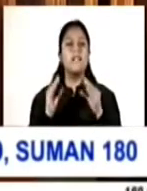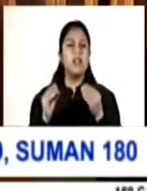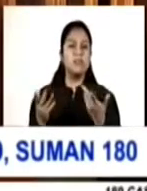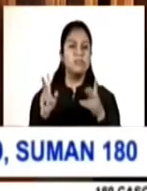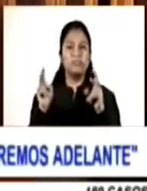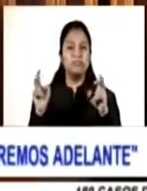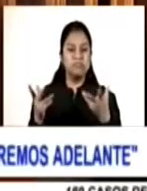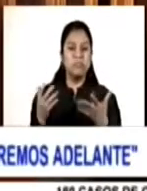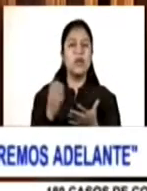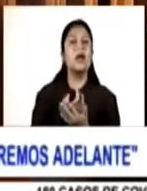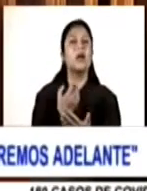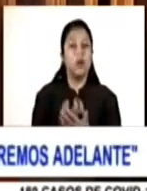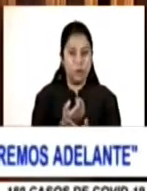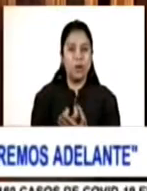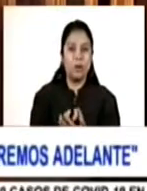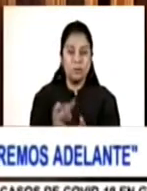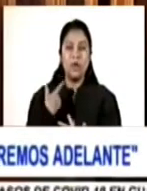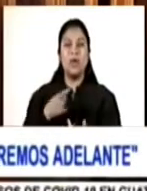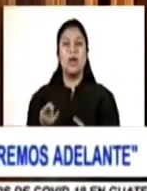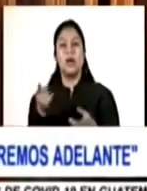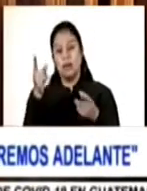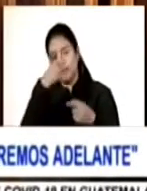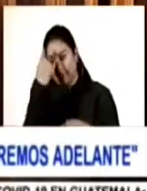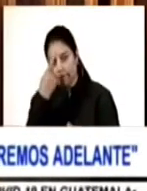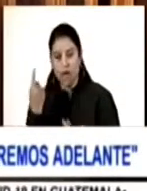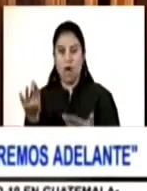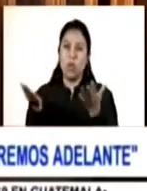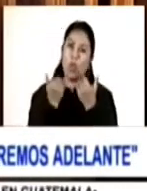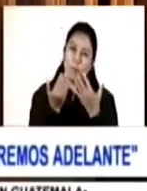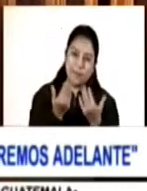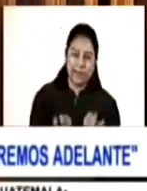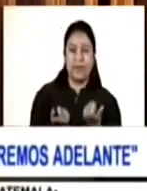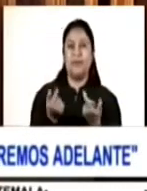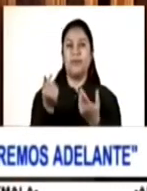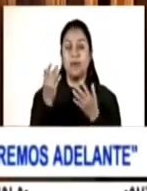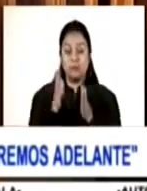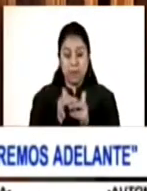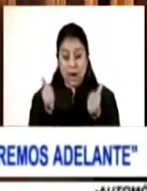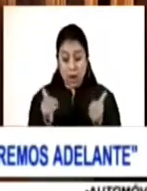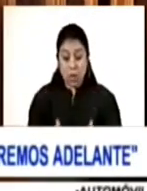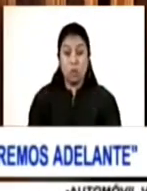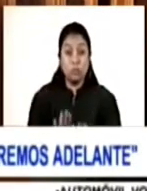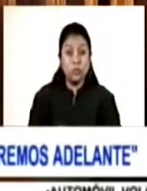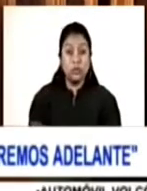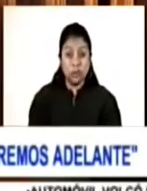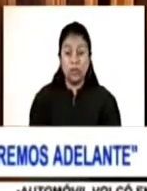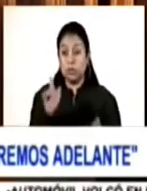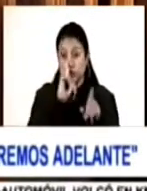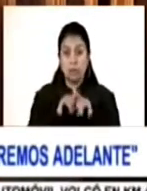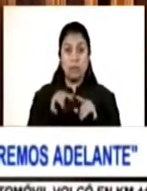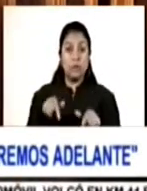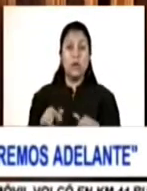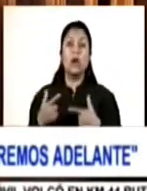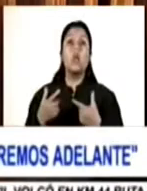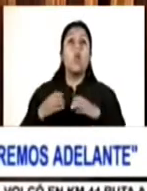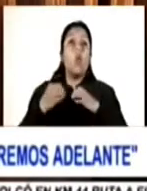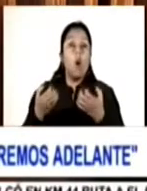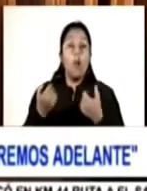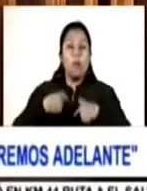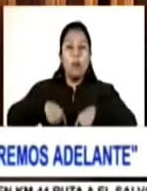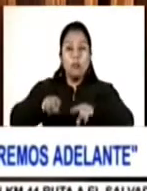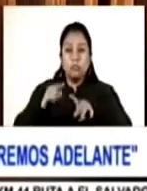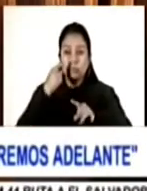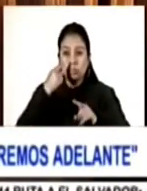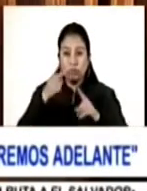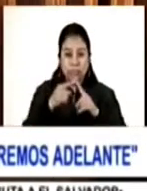de la Protección del Empleo, la alimentación escolar y la asistencia económica temporal de emergencia a los hogares vulnerables